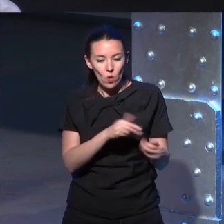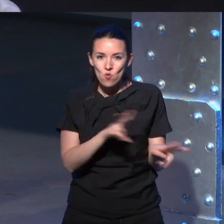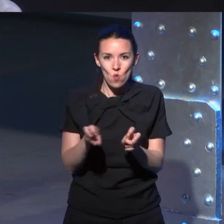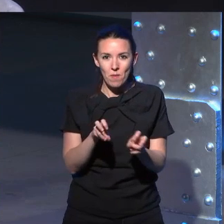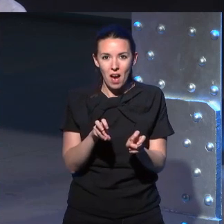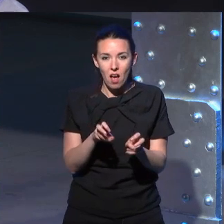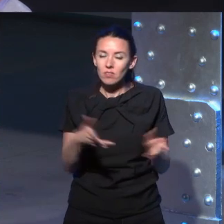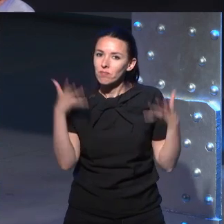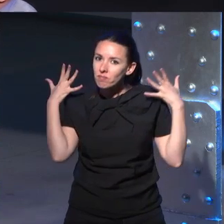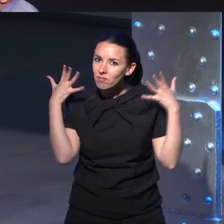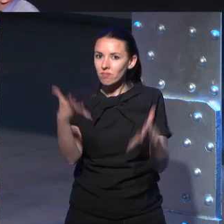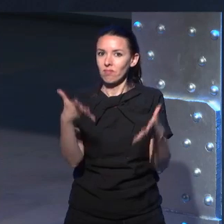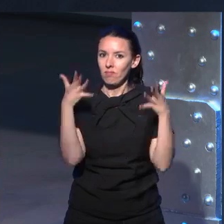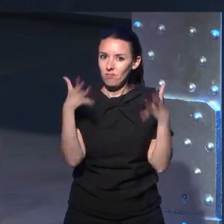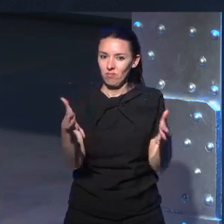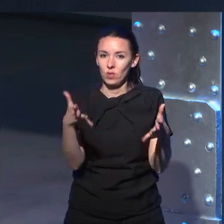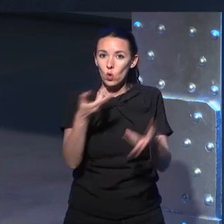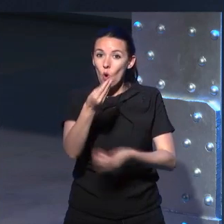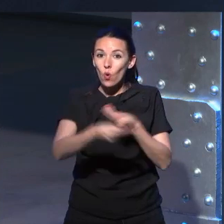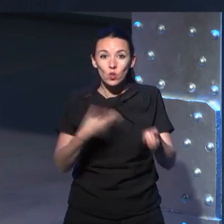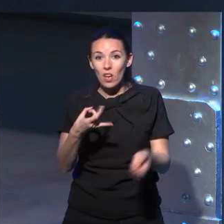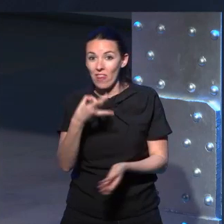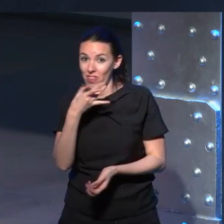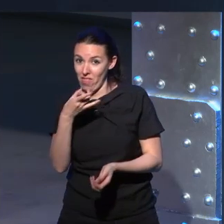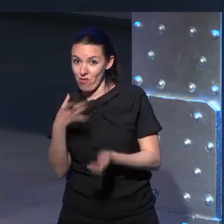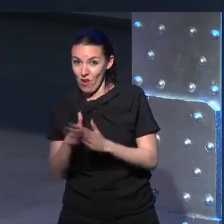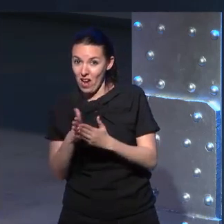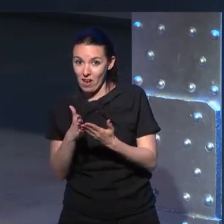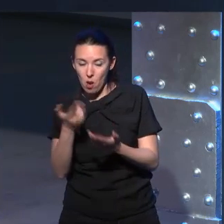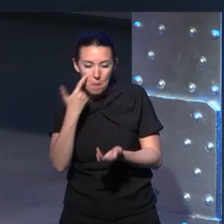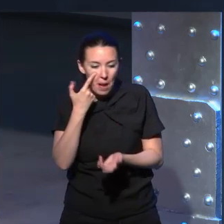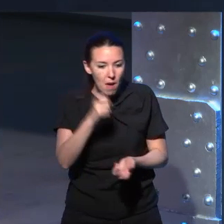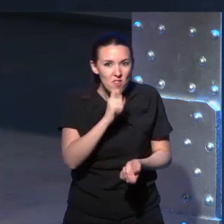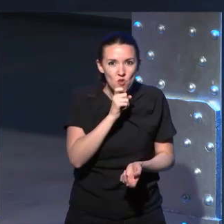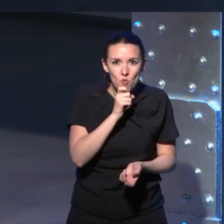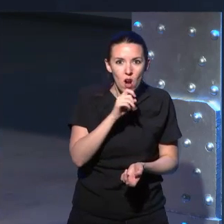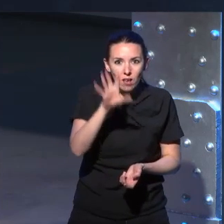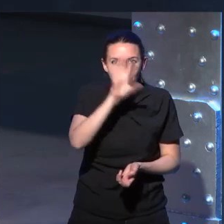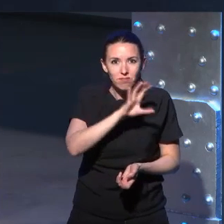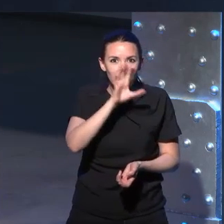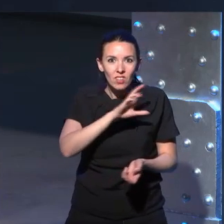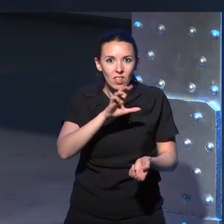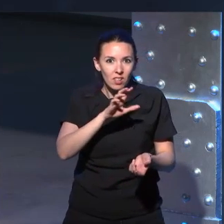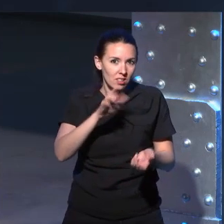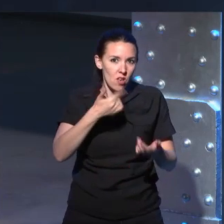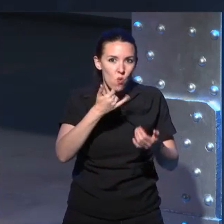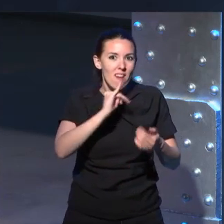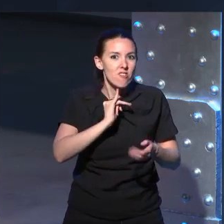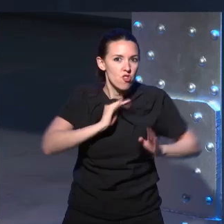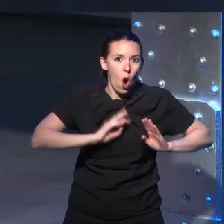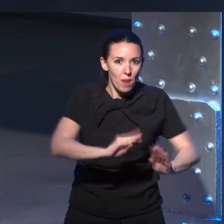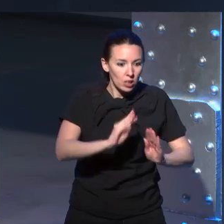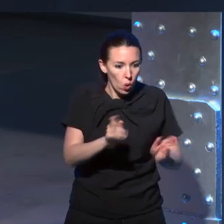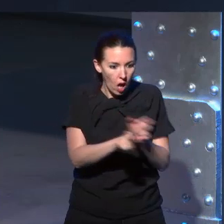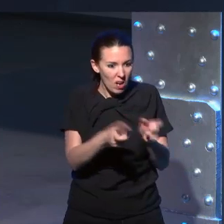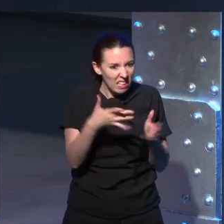sí, recomiendo fervientemente el uso del diccionario para desentrañar tanta curiosidad idiomática.